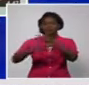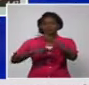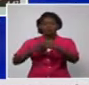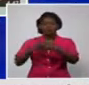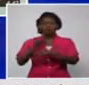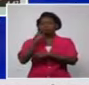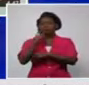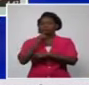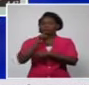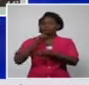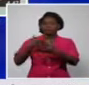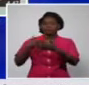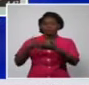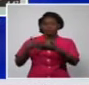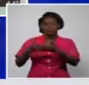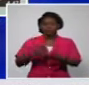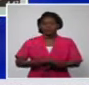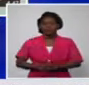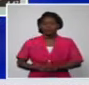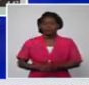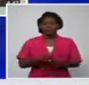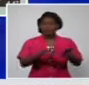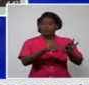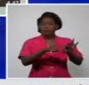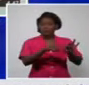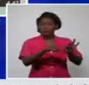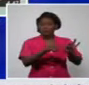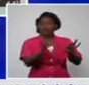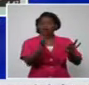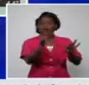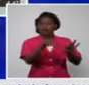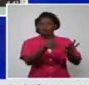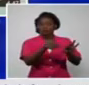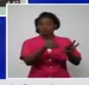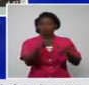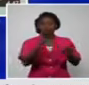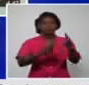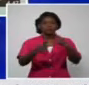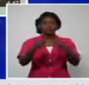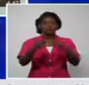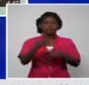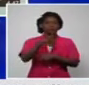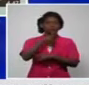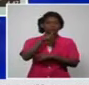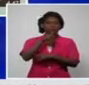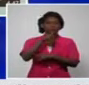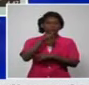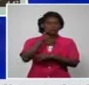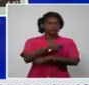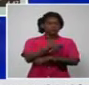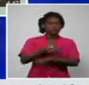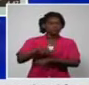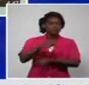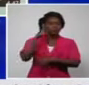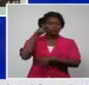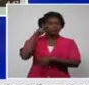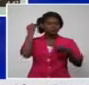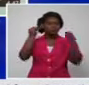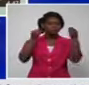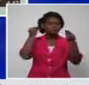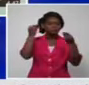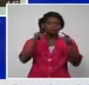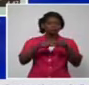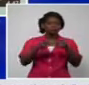del municipio especial Isla de la Juventud, que es una inquietud de la población, teniendo en cuenta que las muestras hay que trasladarlas a La